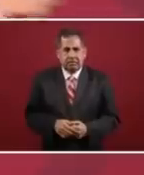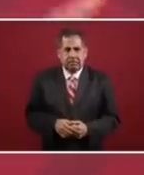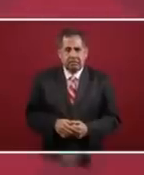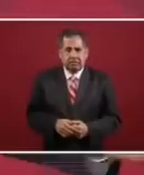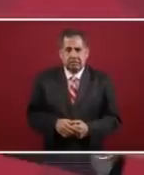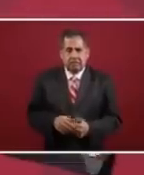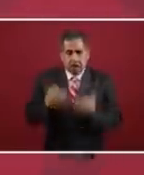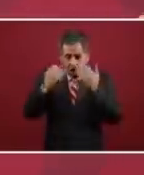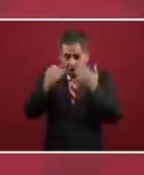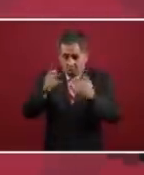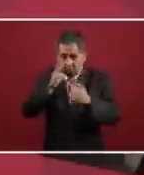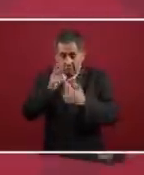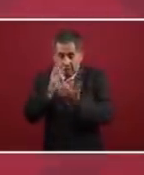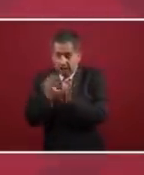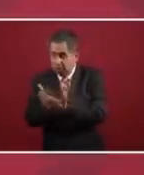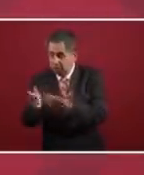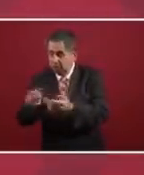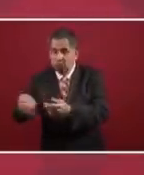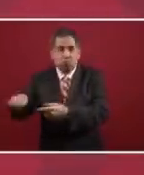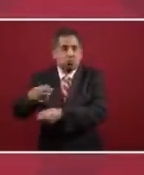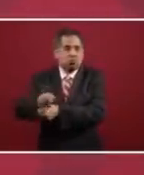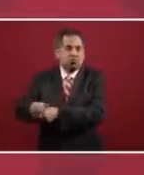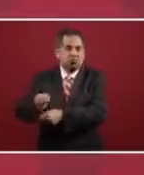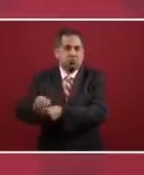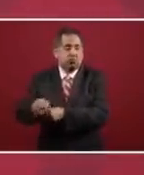Hay evidencias de eso.